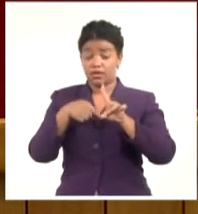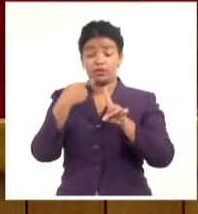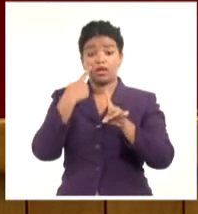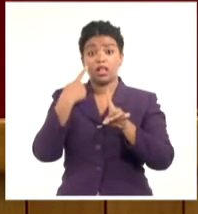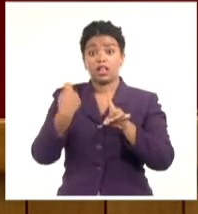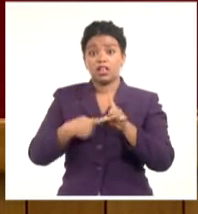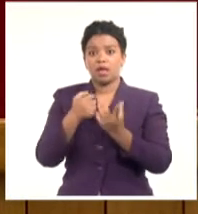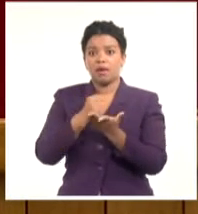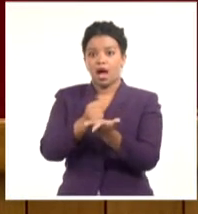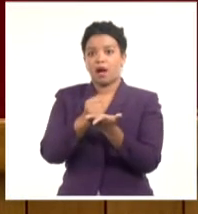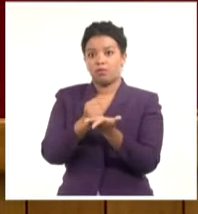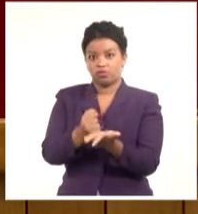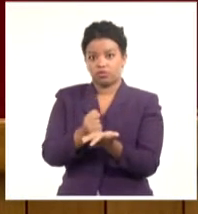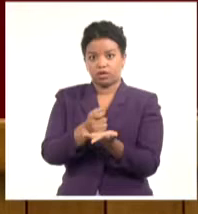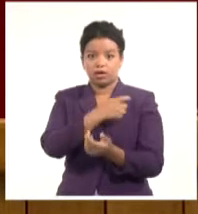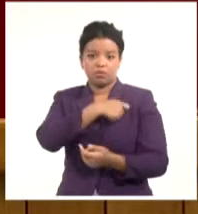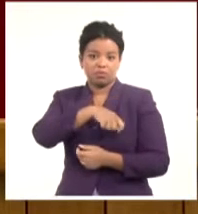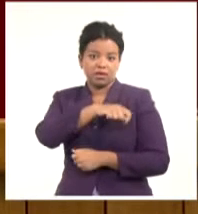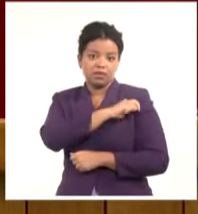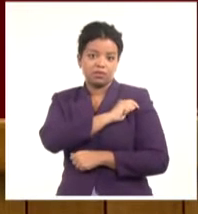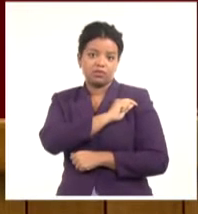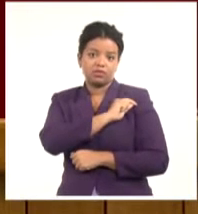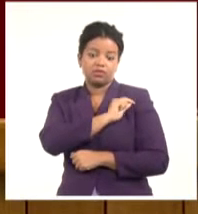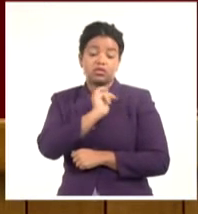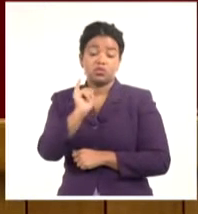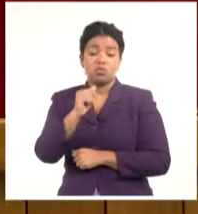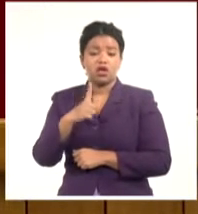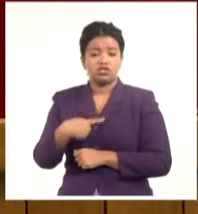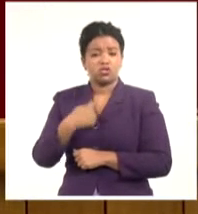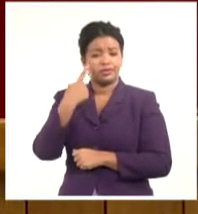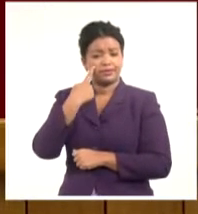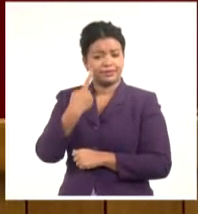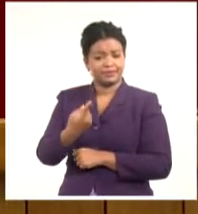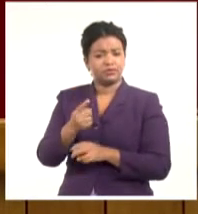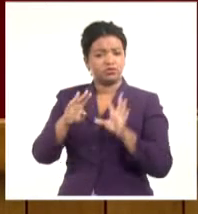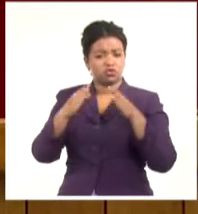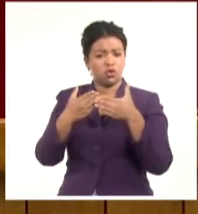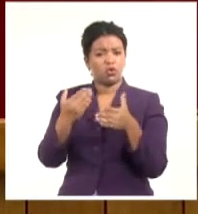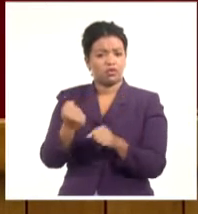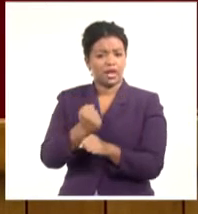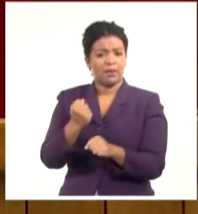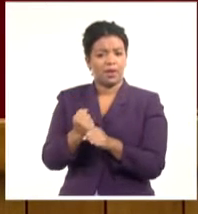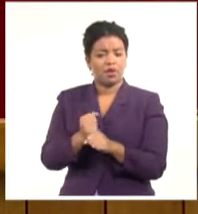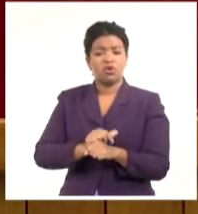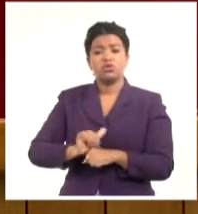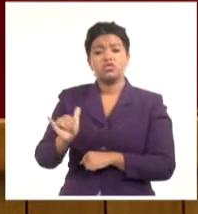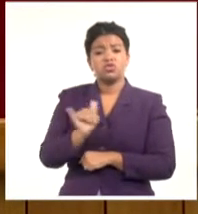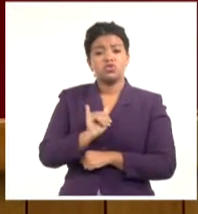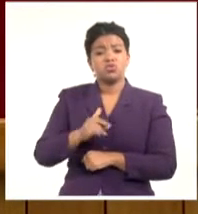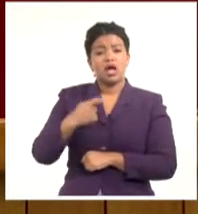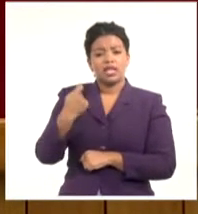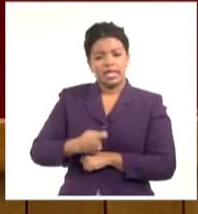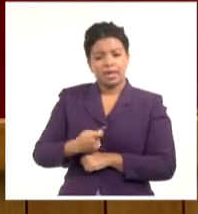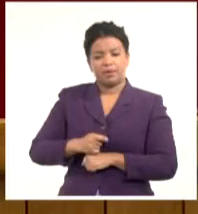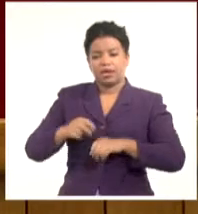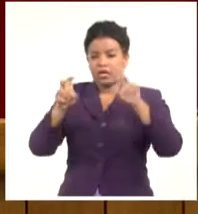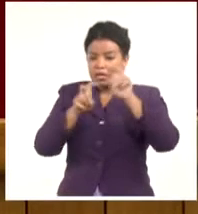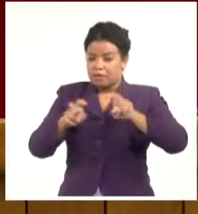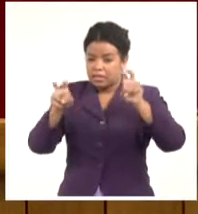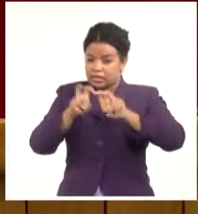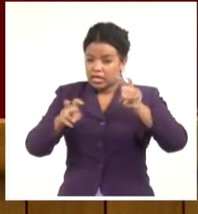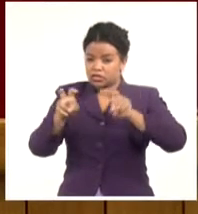aportar a la sociedad. De hecho, reconocemos todo lo que han hecho, pero también debe ser desde la investigación y